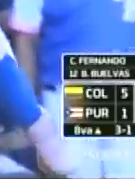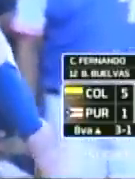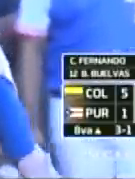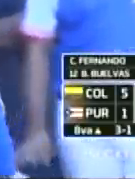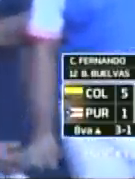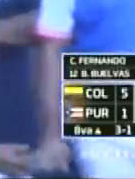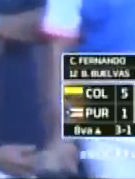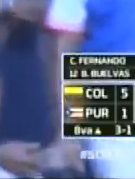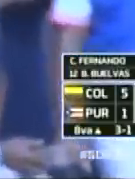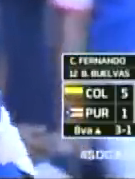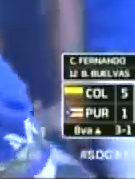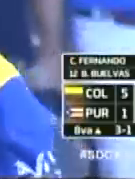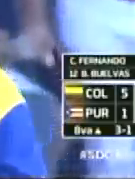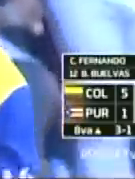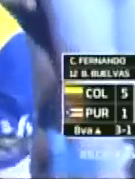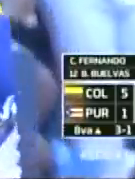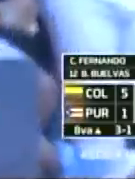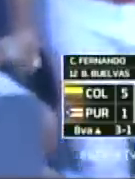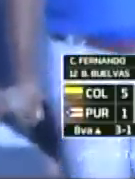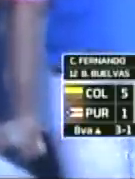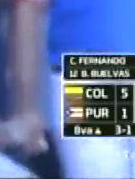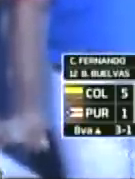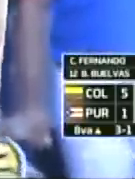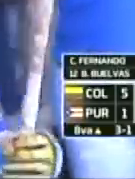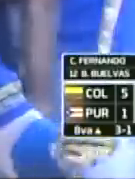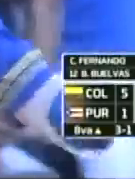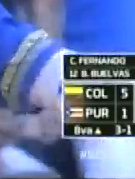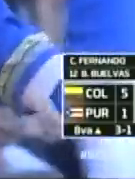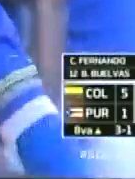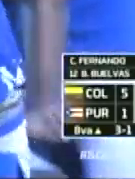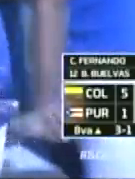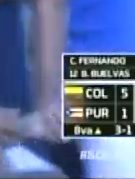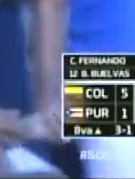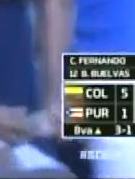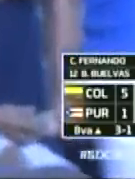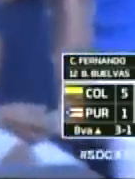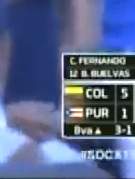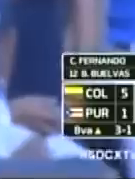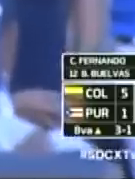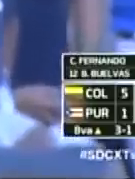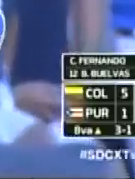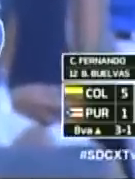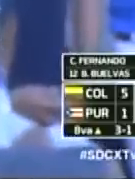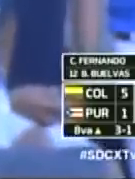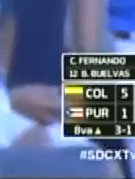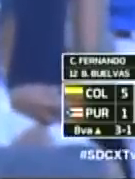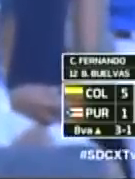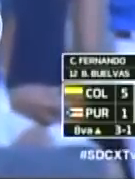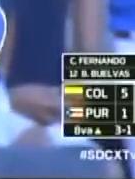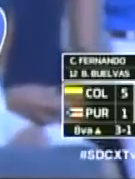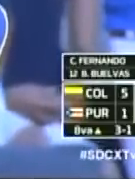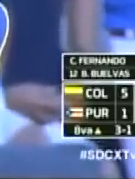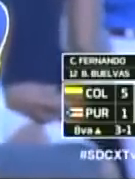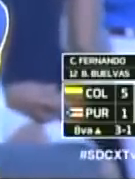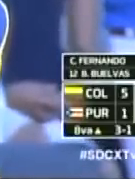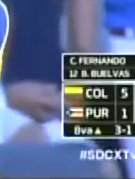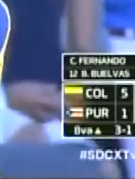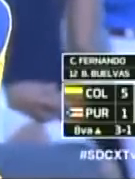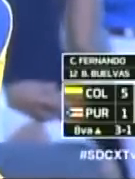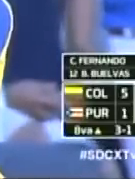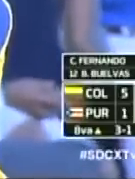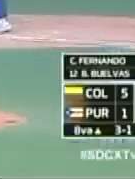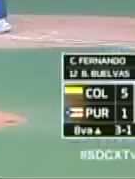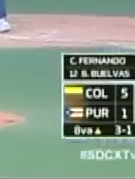TV. Sonríe contigo, TV. Ahí está, mira. Está bateando Colombia, ese uniforme bien bonito,